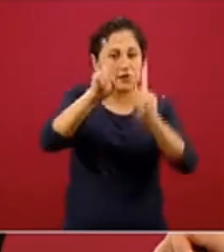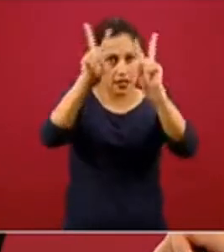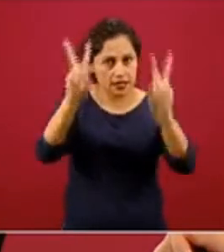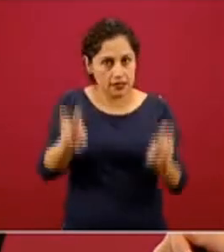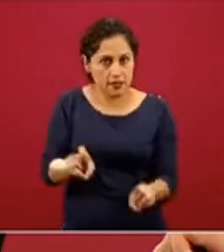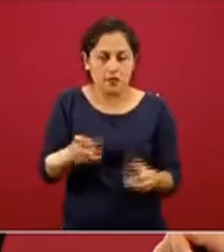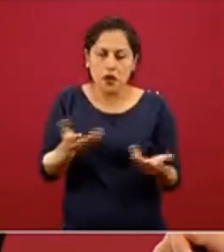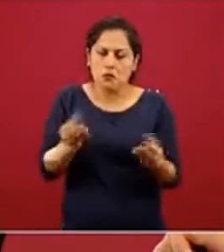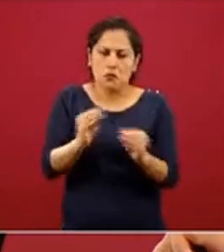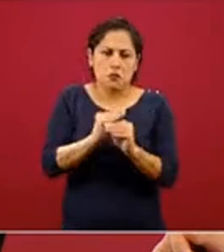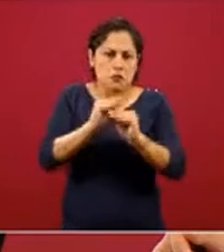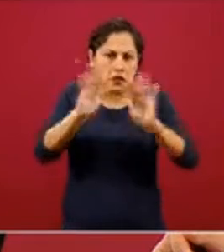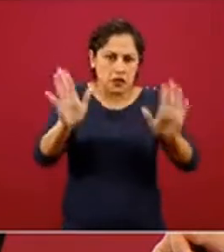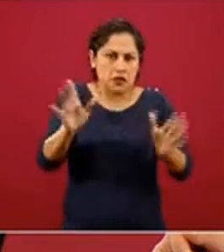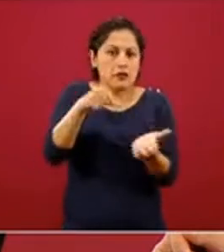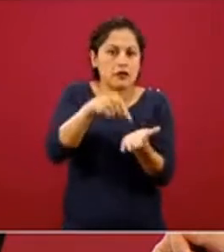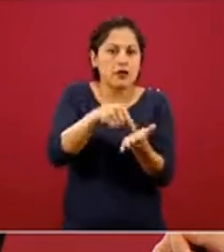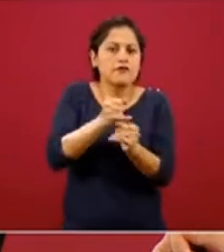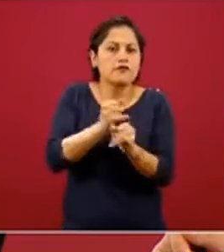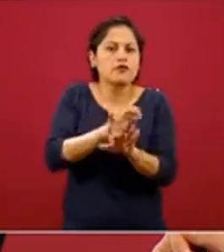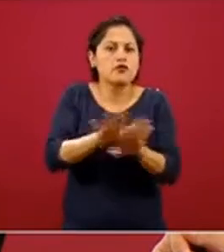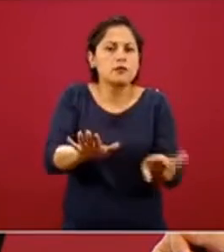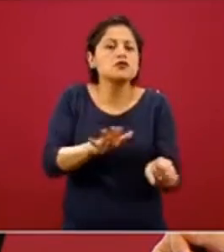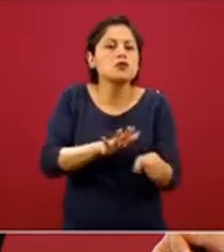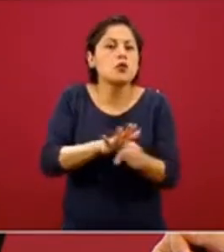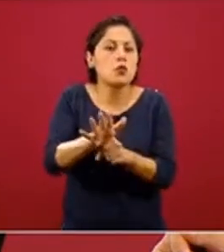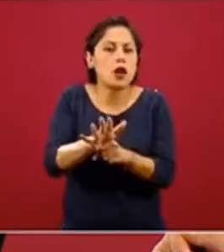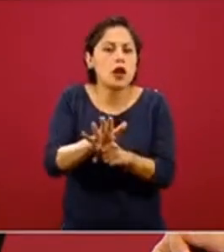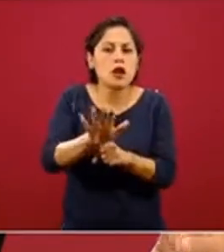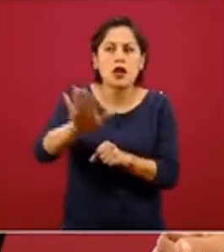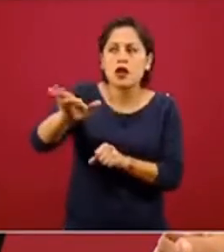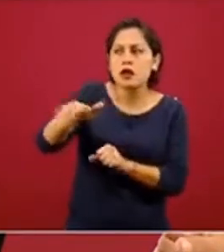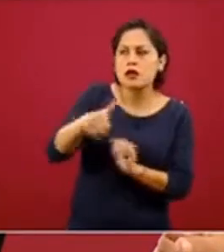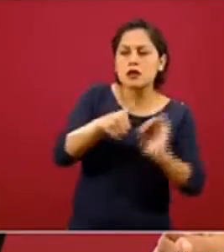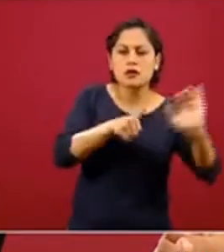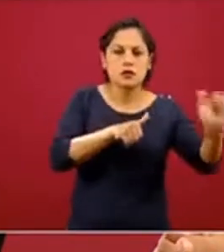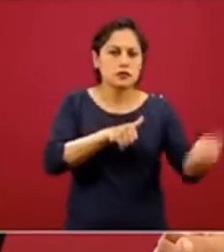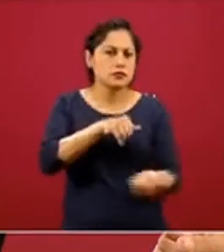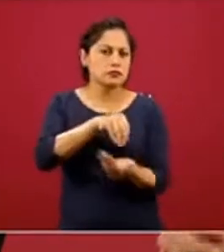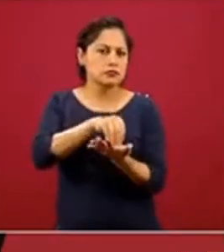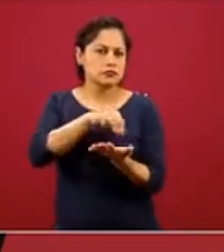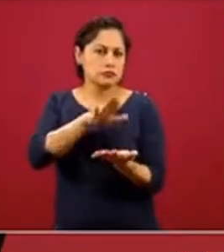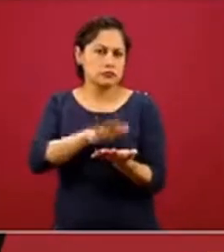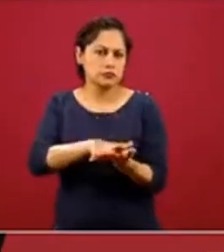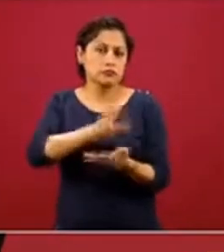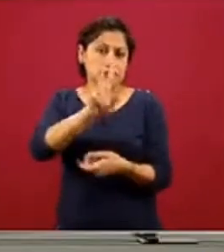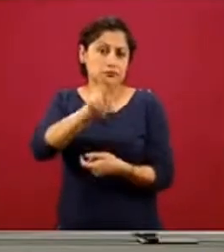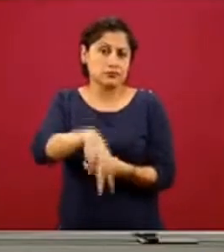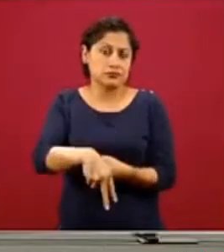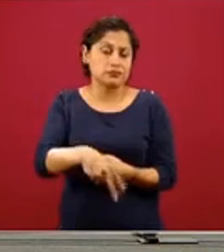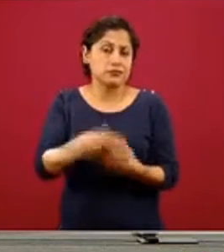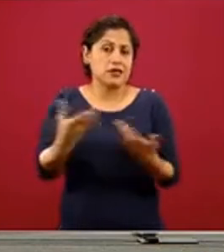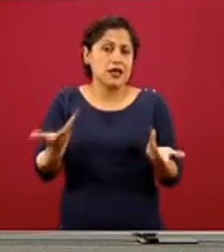sobre todo por la fuente de información, que es muy macro,